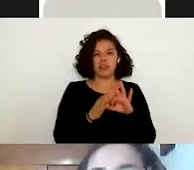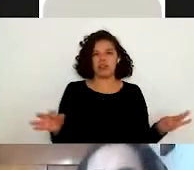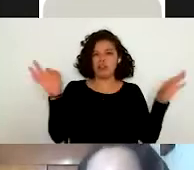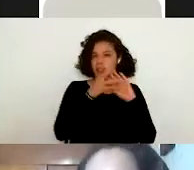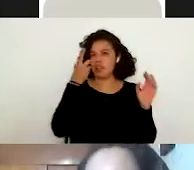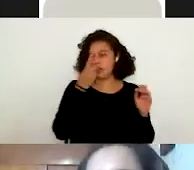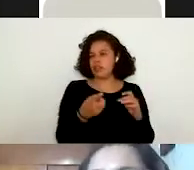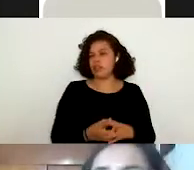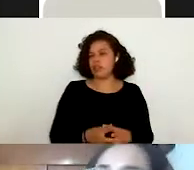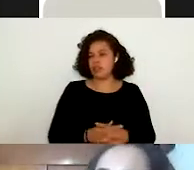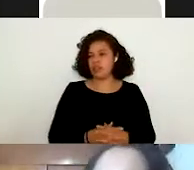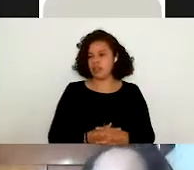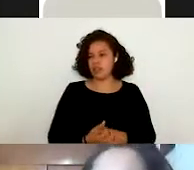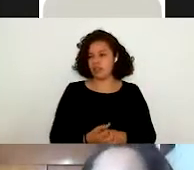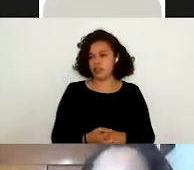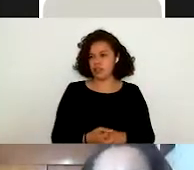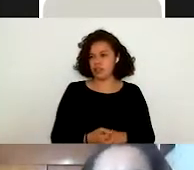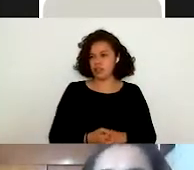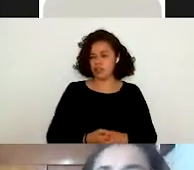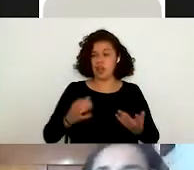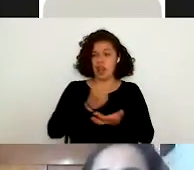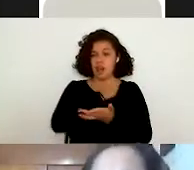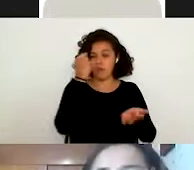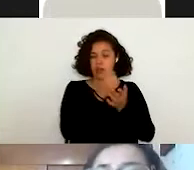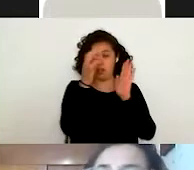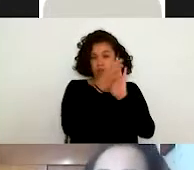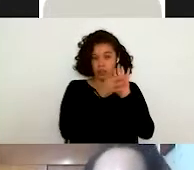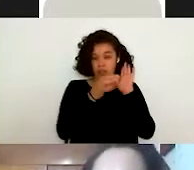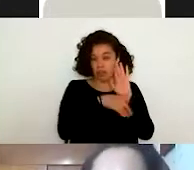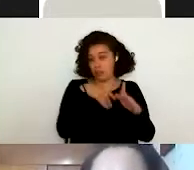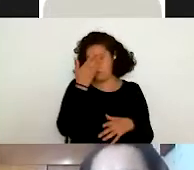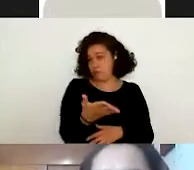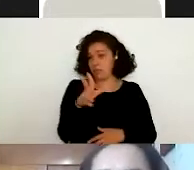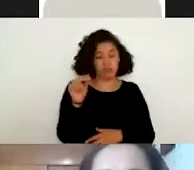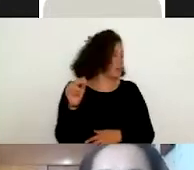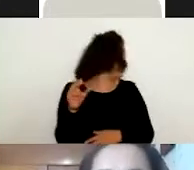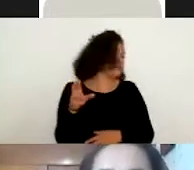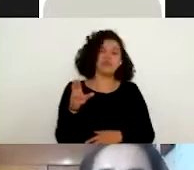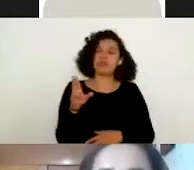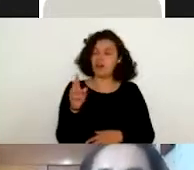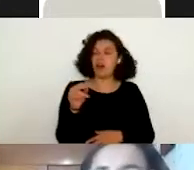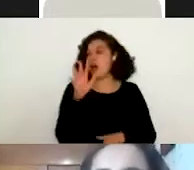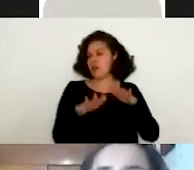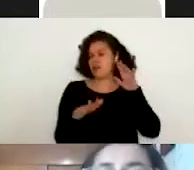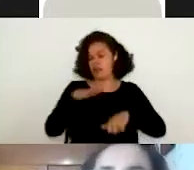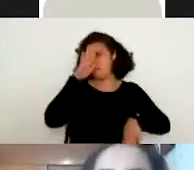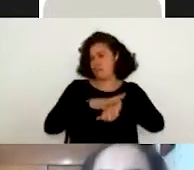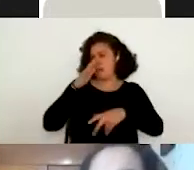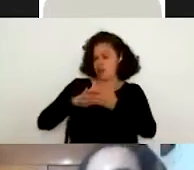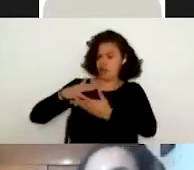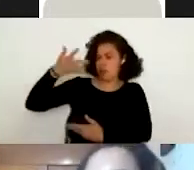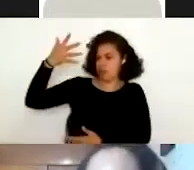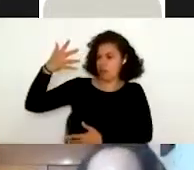no siempre se piden todos estos puntos y hay veces que hay más, hay exigencia por